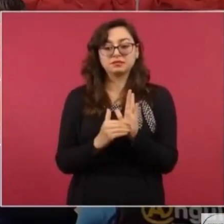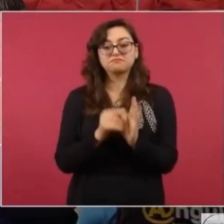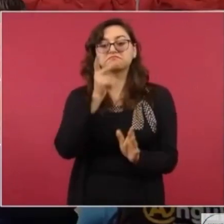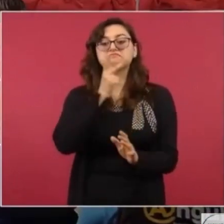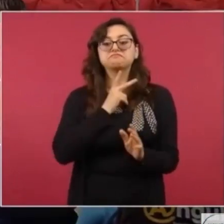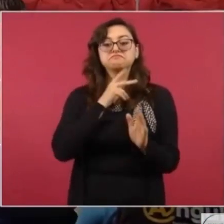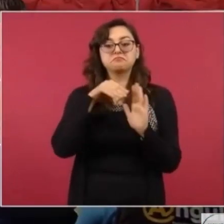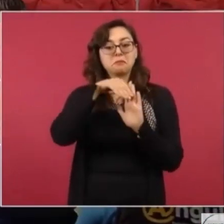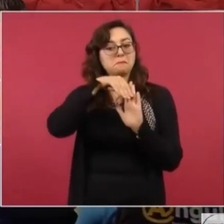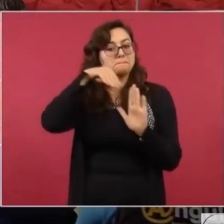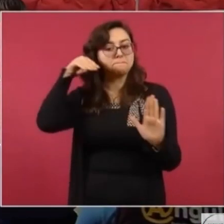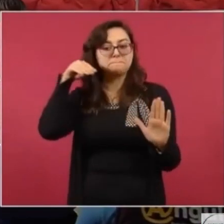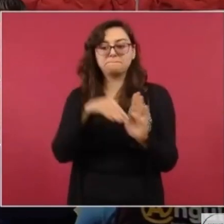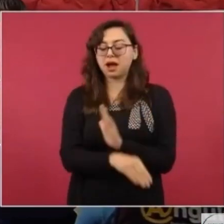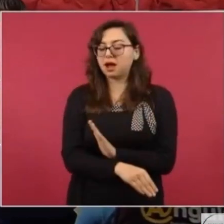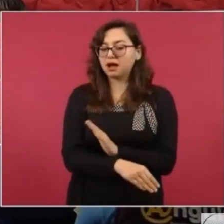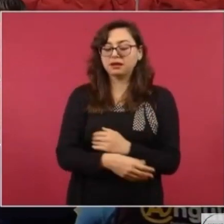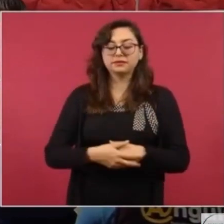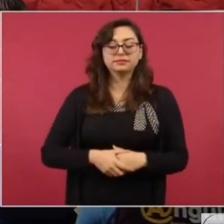Este campo,